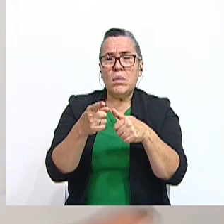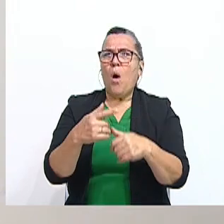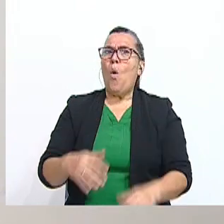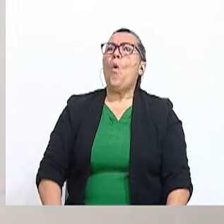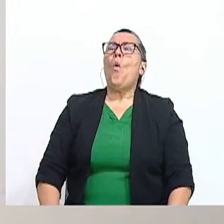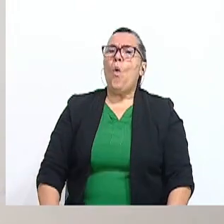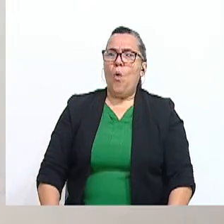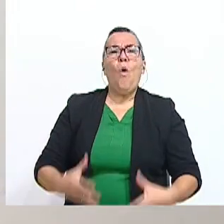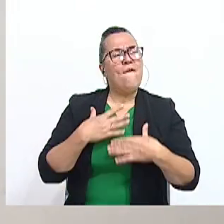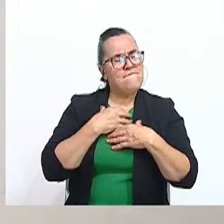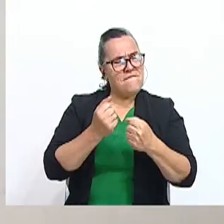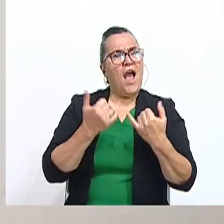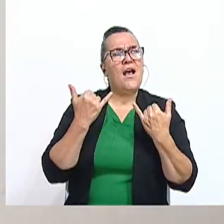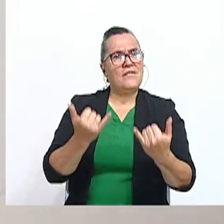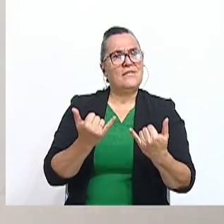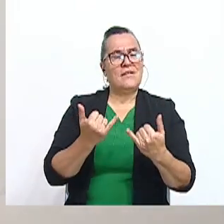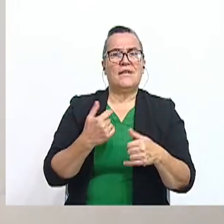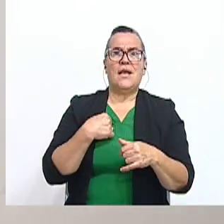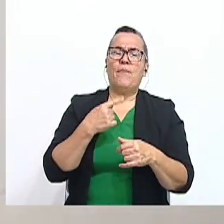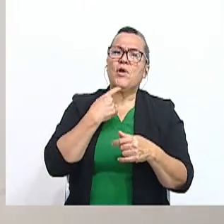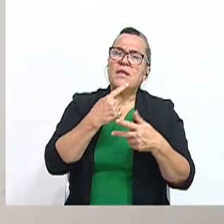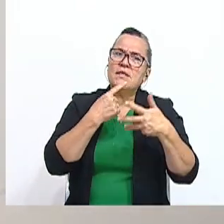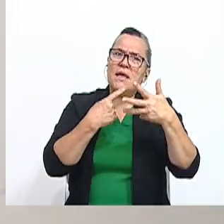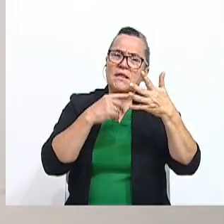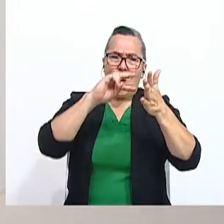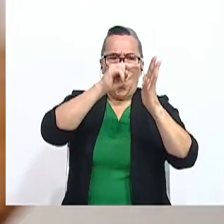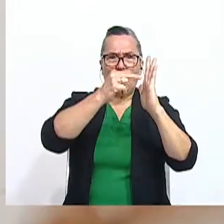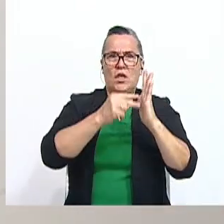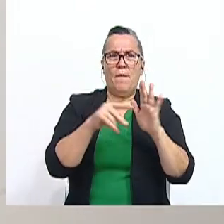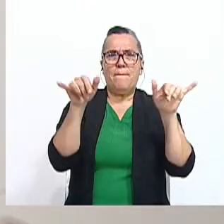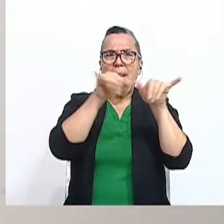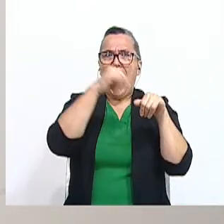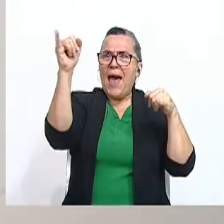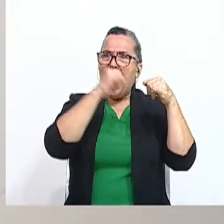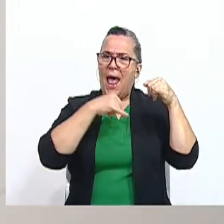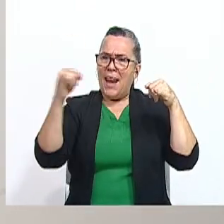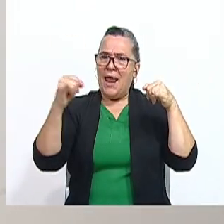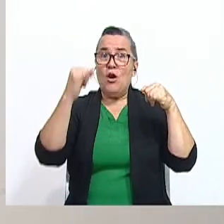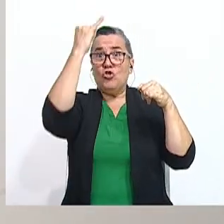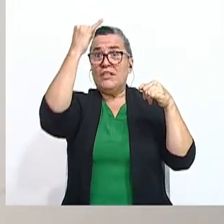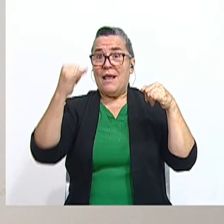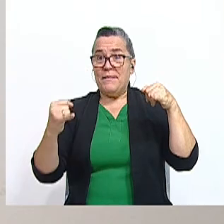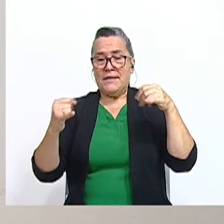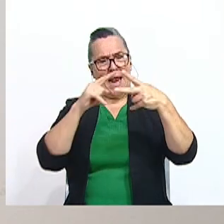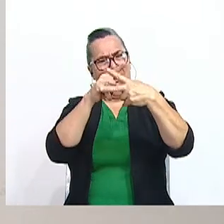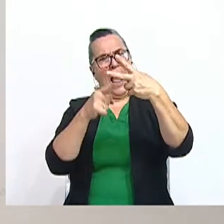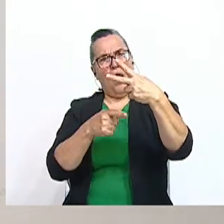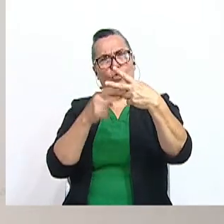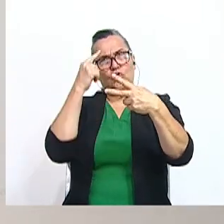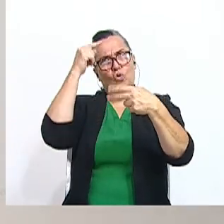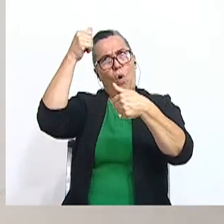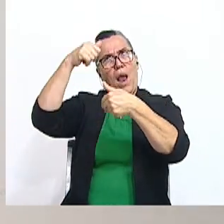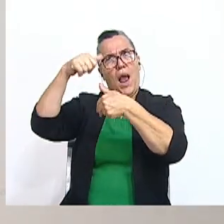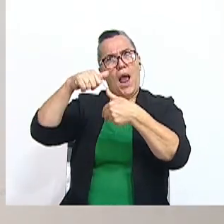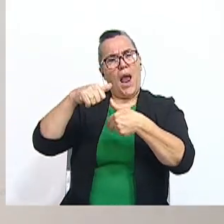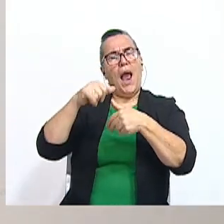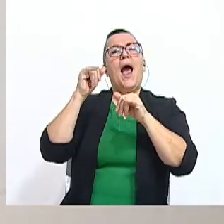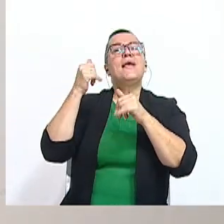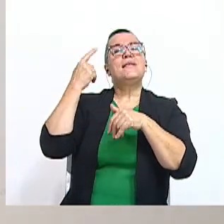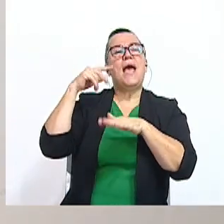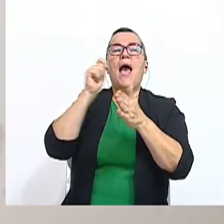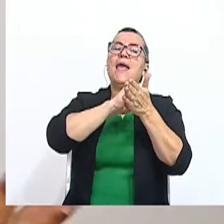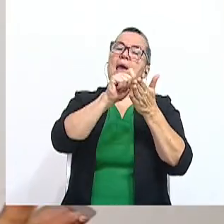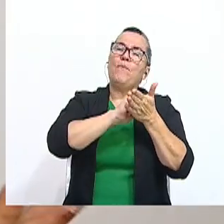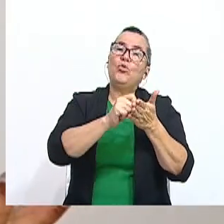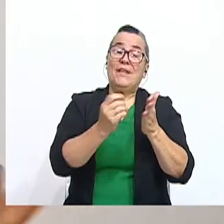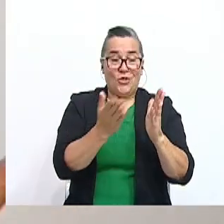Bien, con confianza, ya que cuando mencionaban conceptos como paralelo, transversales y ángulos, recordaba que los había visto y los apuntes